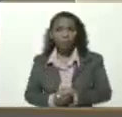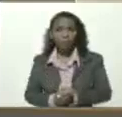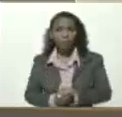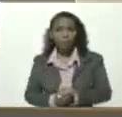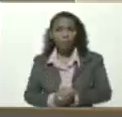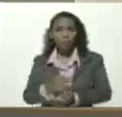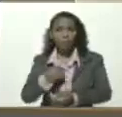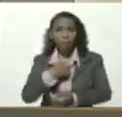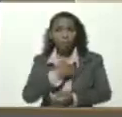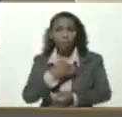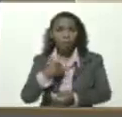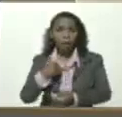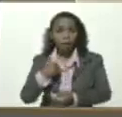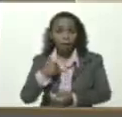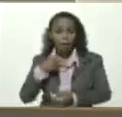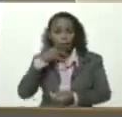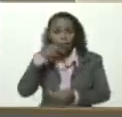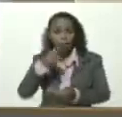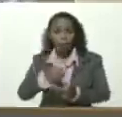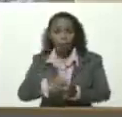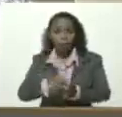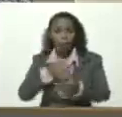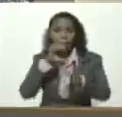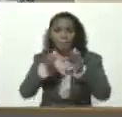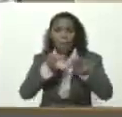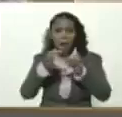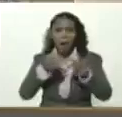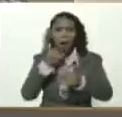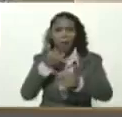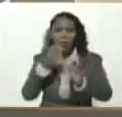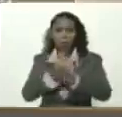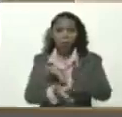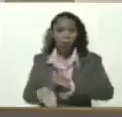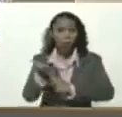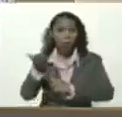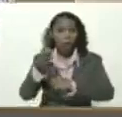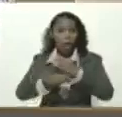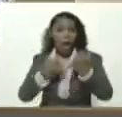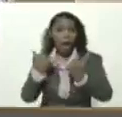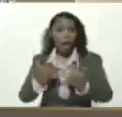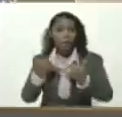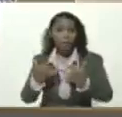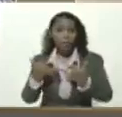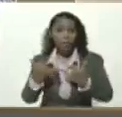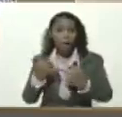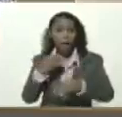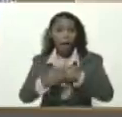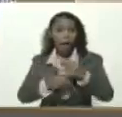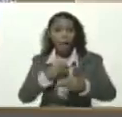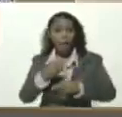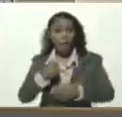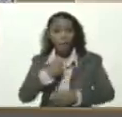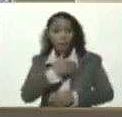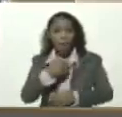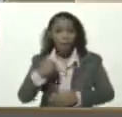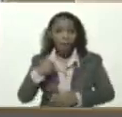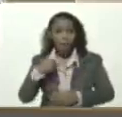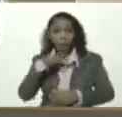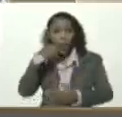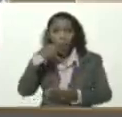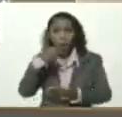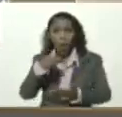Yo quería mencionar una cosa muy importante que está en curso actualmente y yo quiero mencionarla y